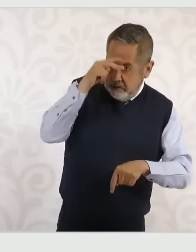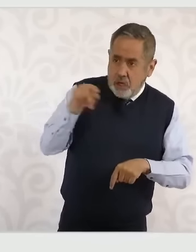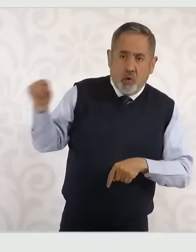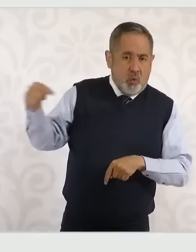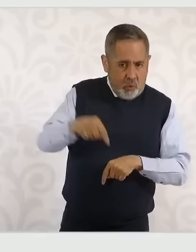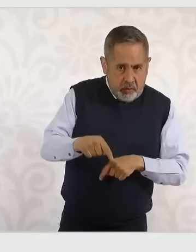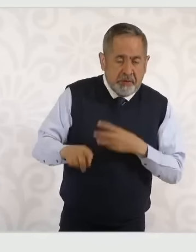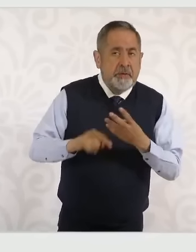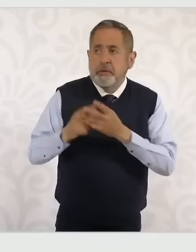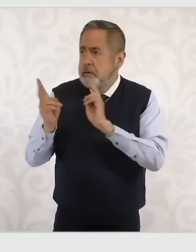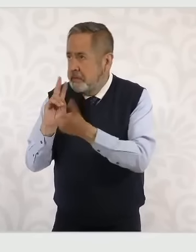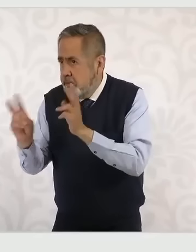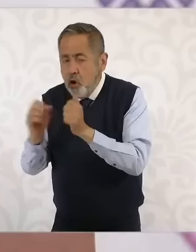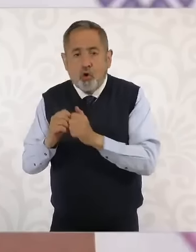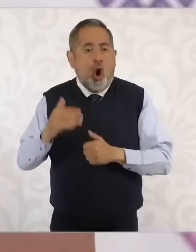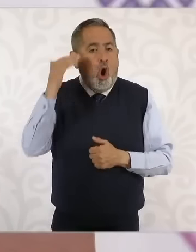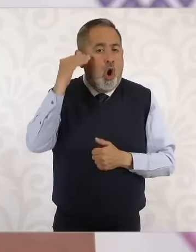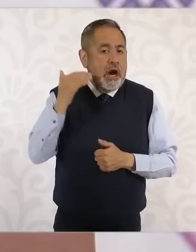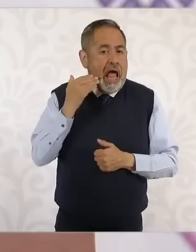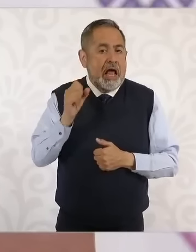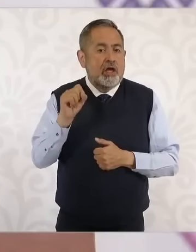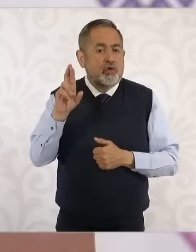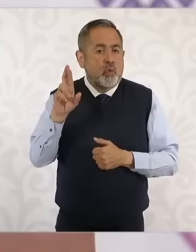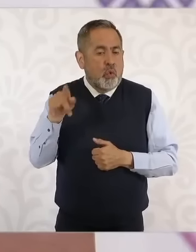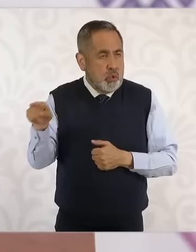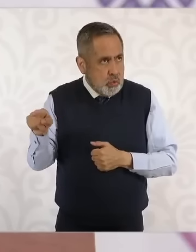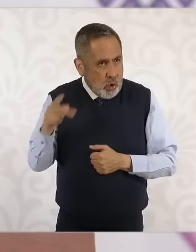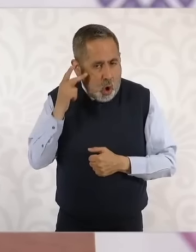Tenemos conversaciones con Corea del Sur,